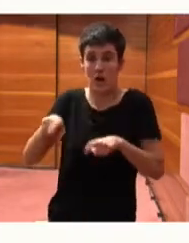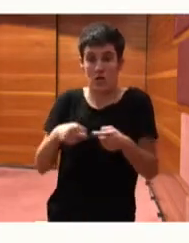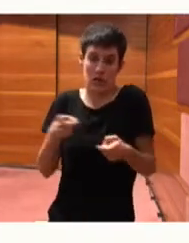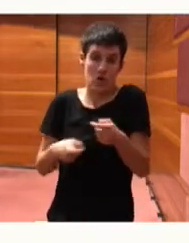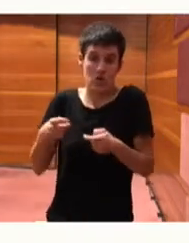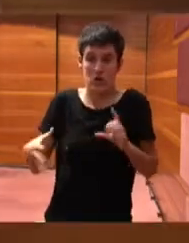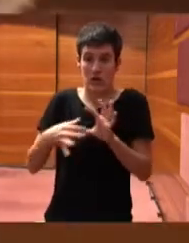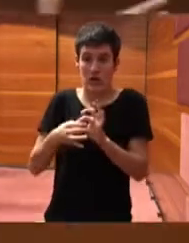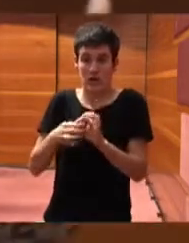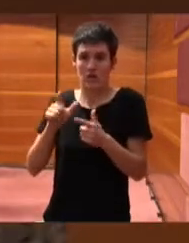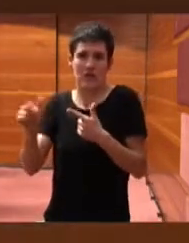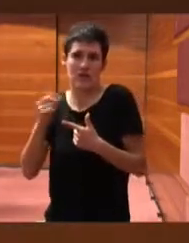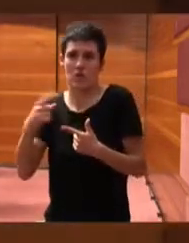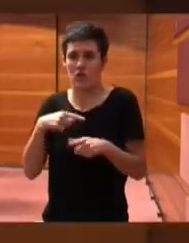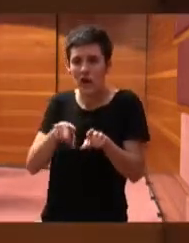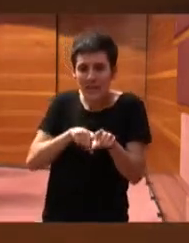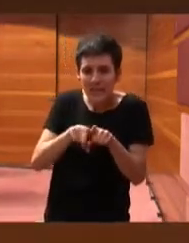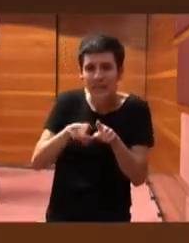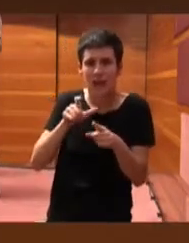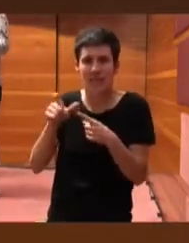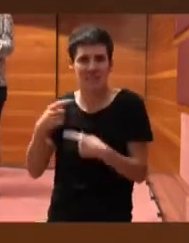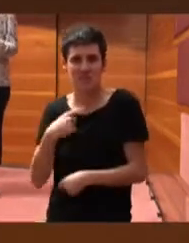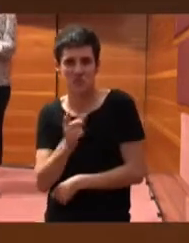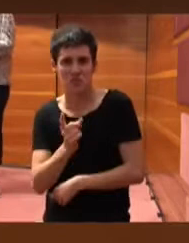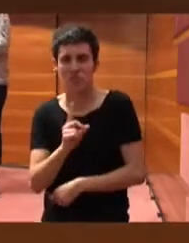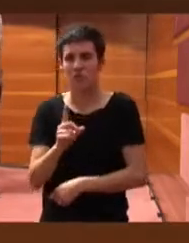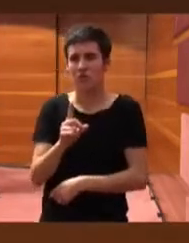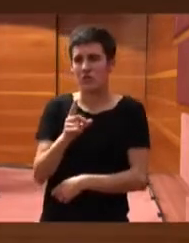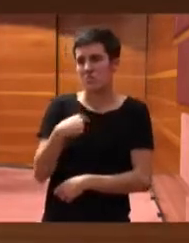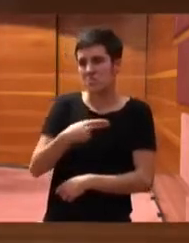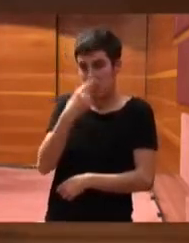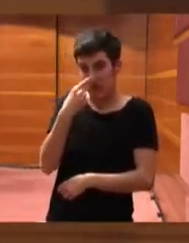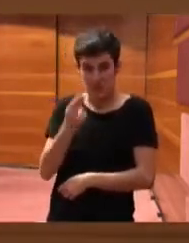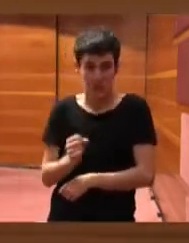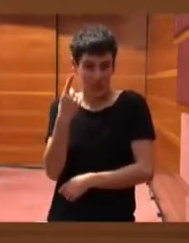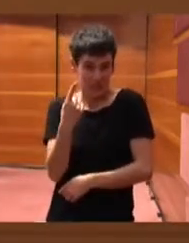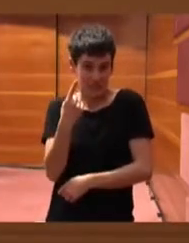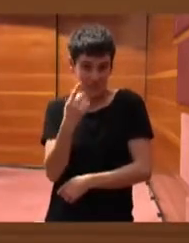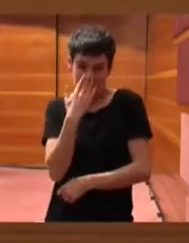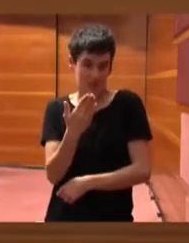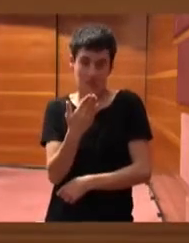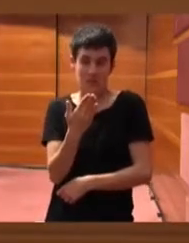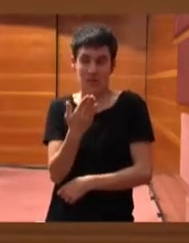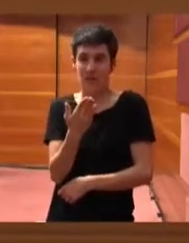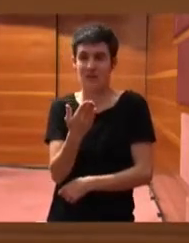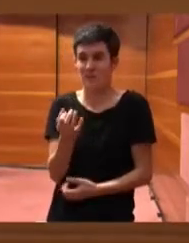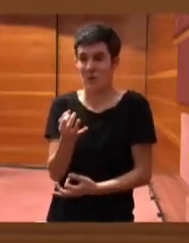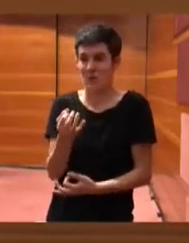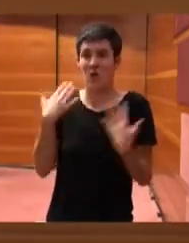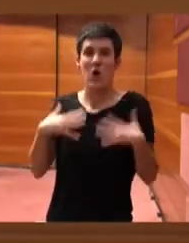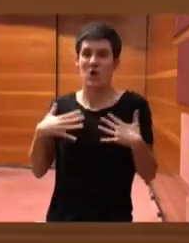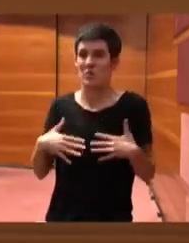cine, no soy crítica de cine, y lo que más me interesa, sinceramente, es pues cómo van